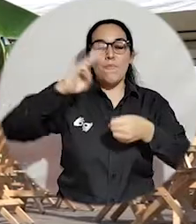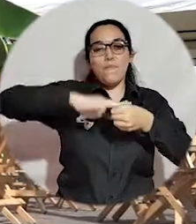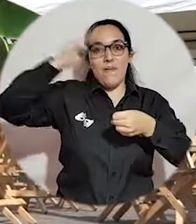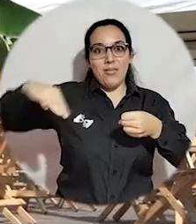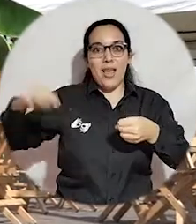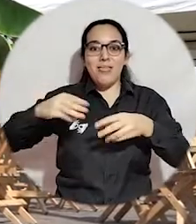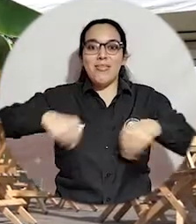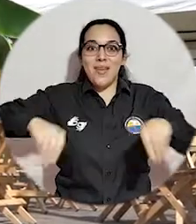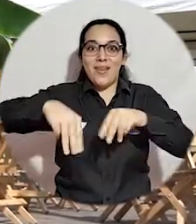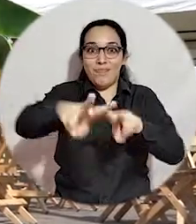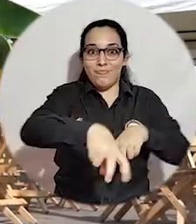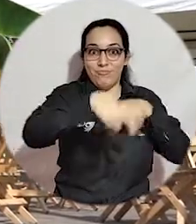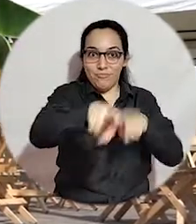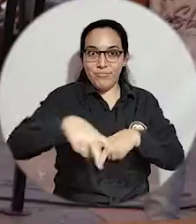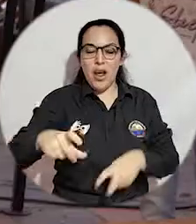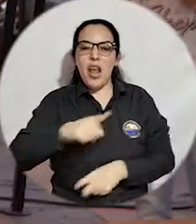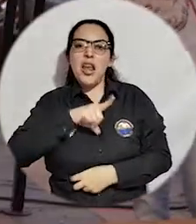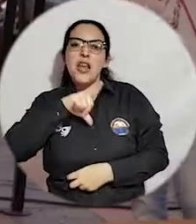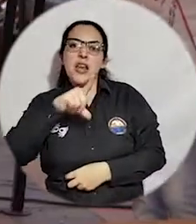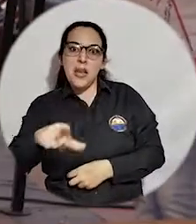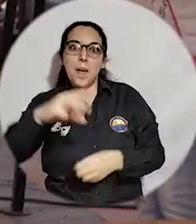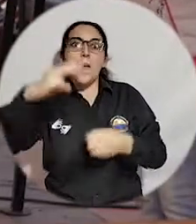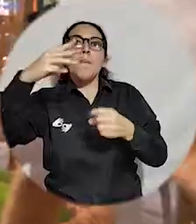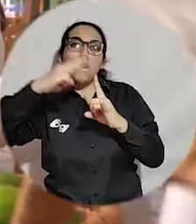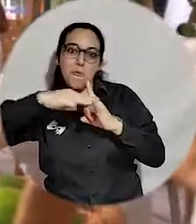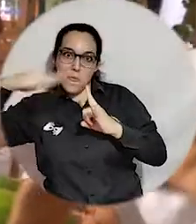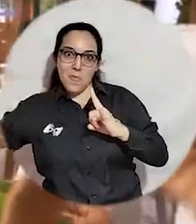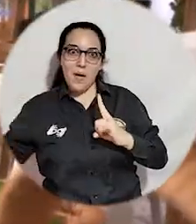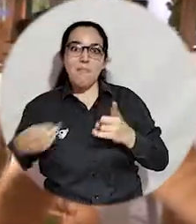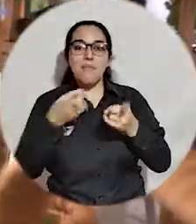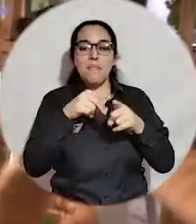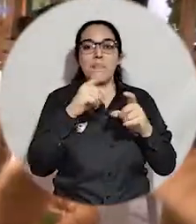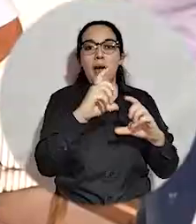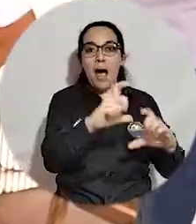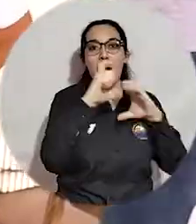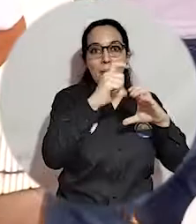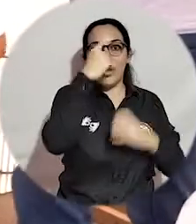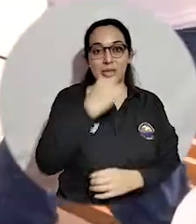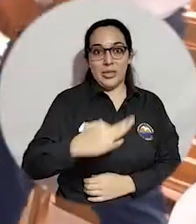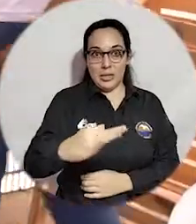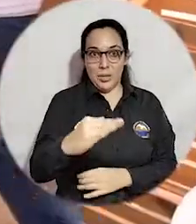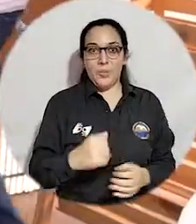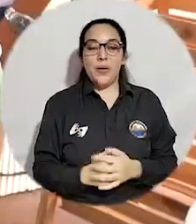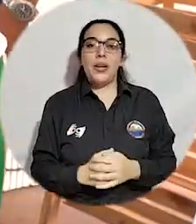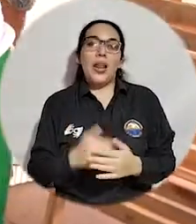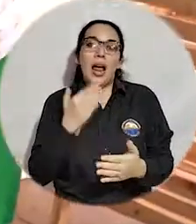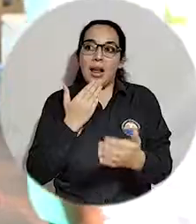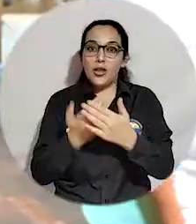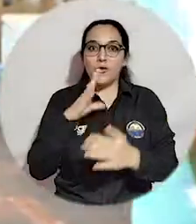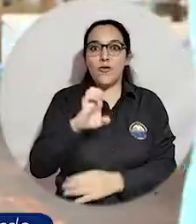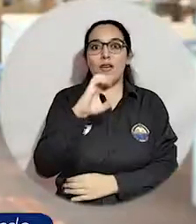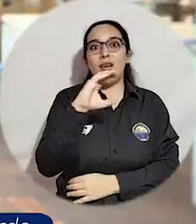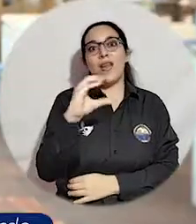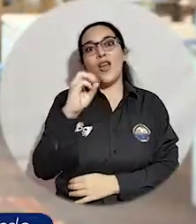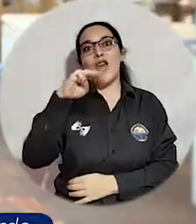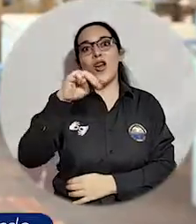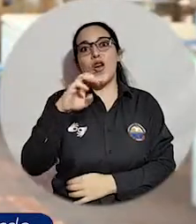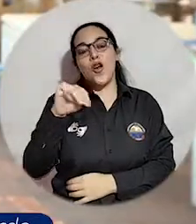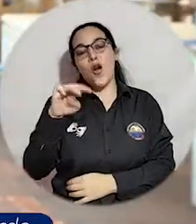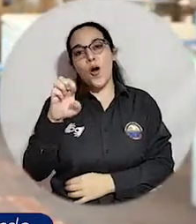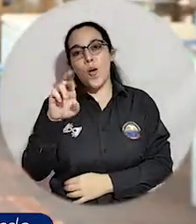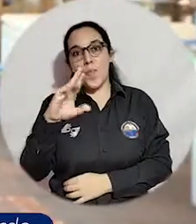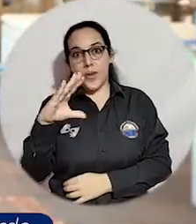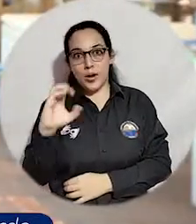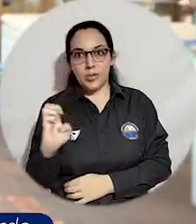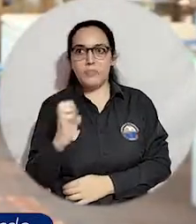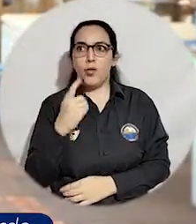Agricultores, liderada por la Universidad del Magdalena y la Cámara de Comercio de Santa Marta a través del proyecto e-commerce. Ha sido un